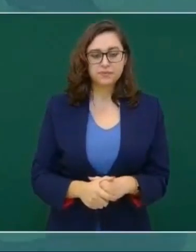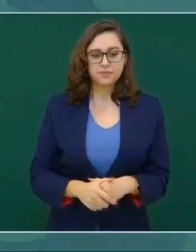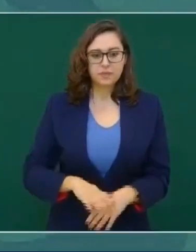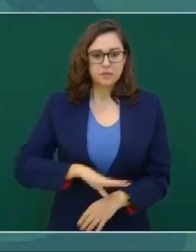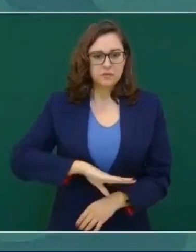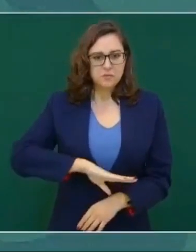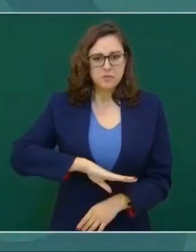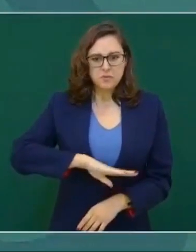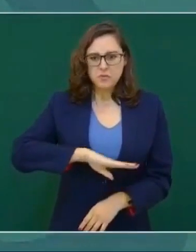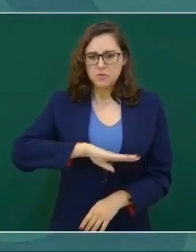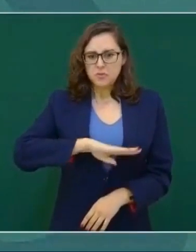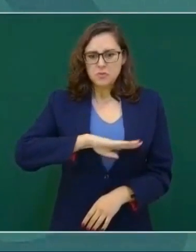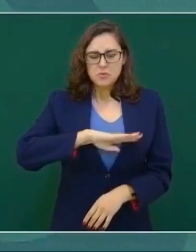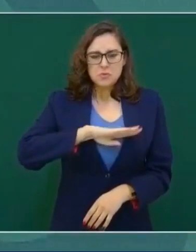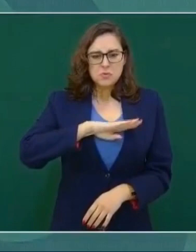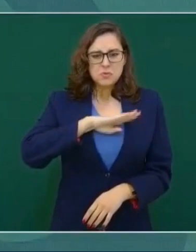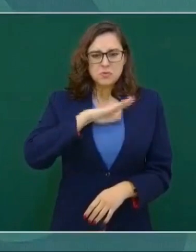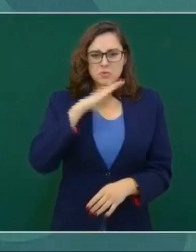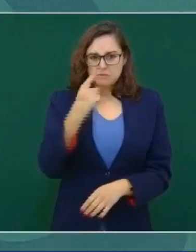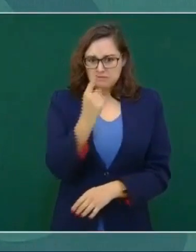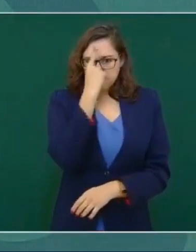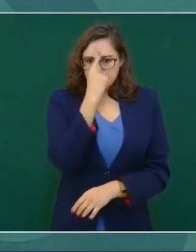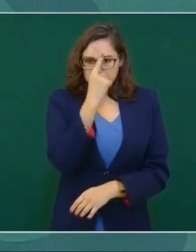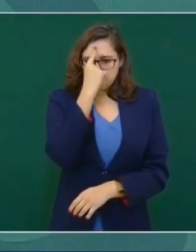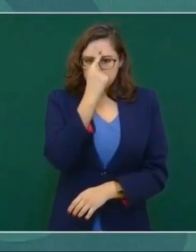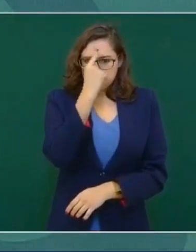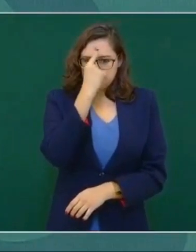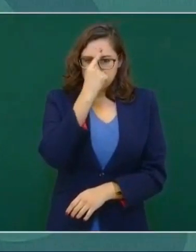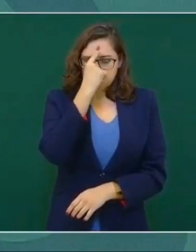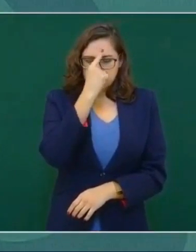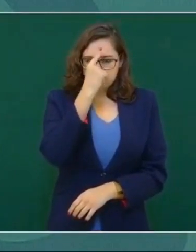eso los enajena.